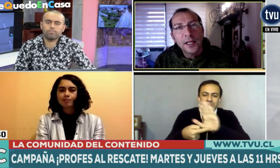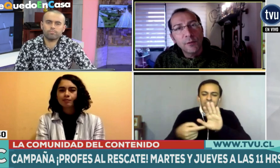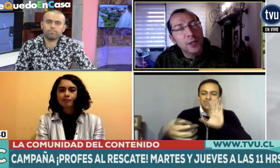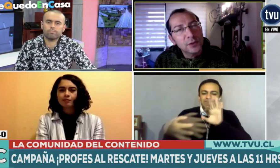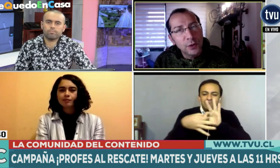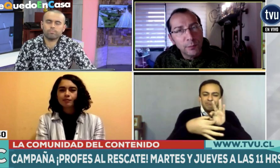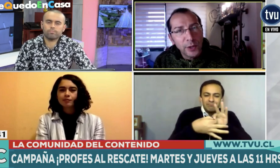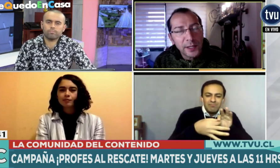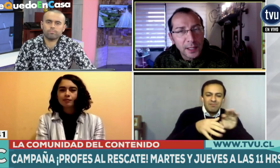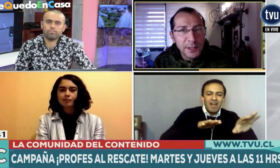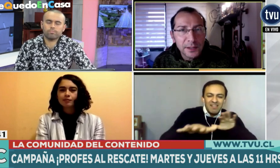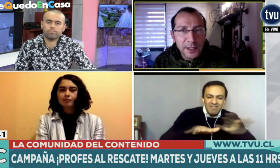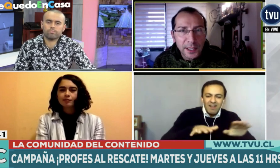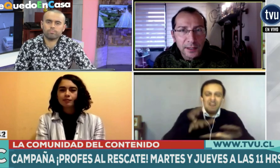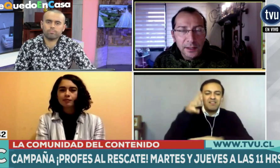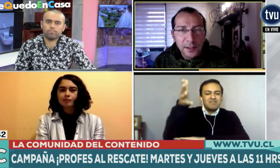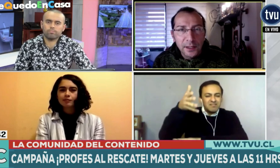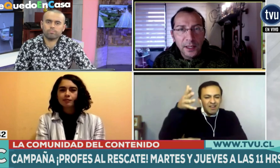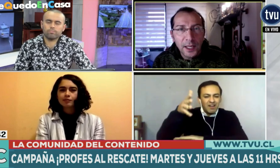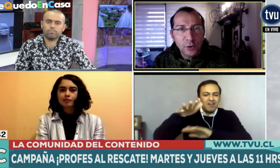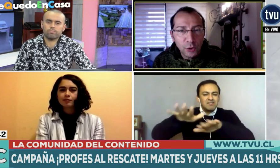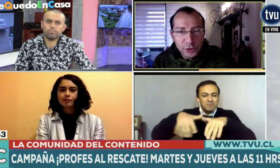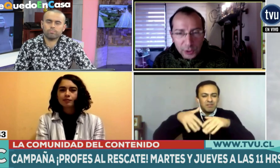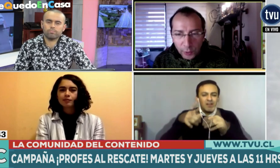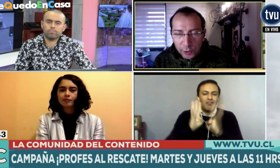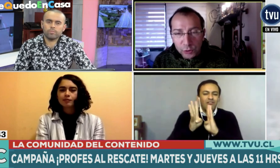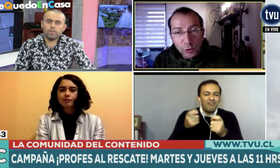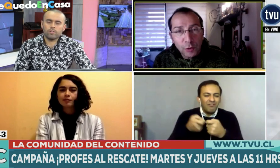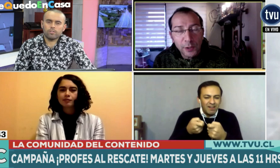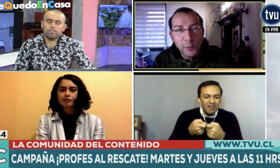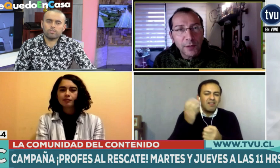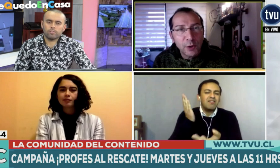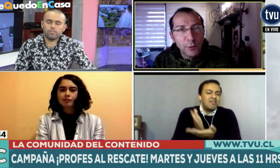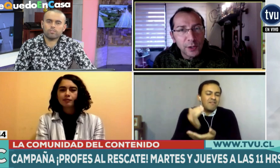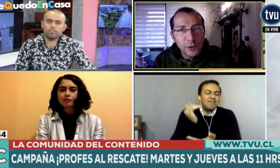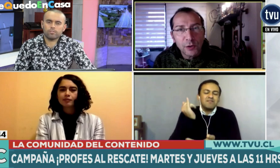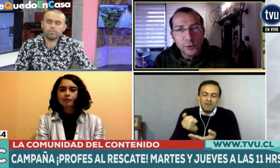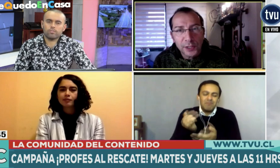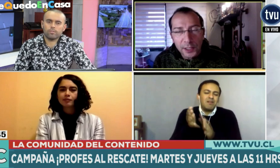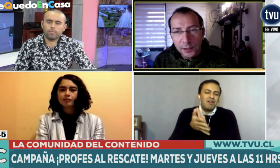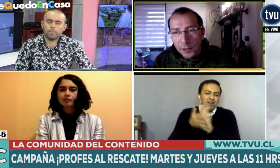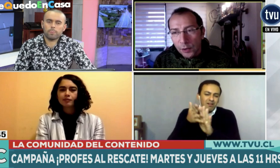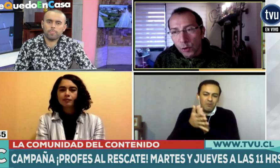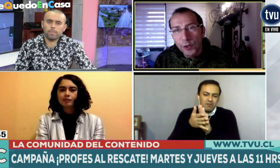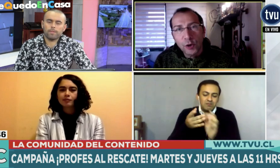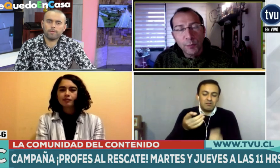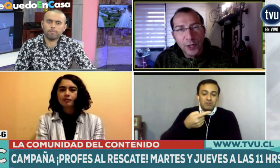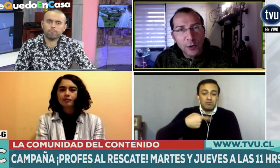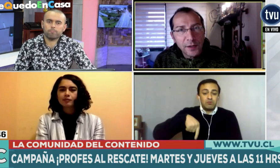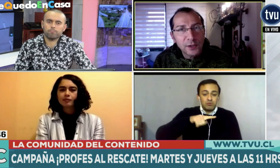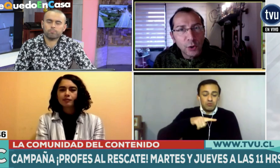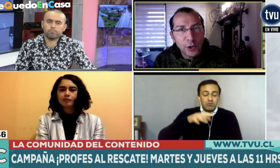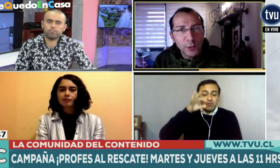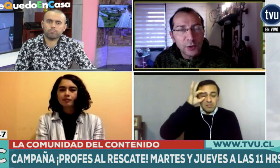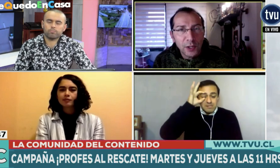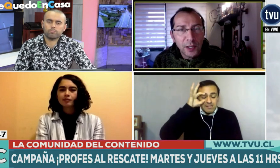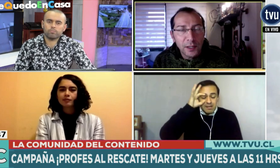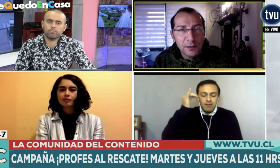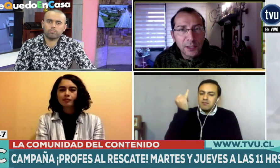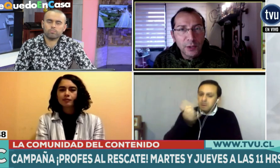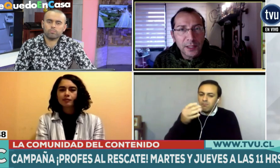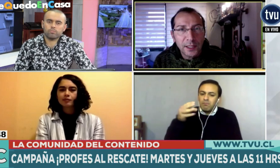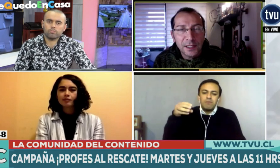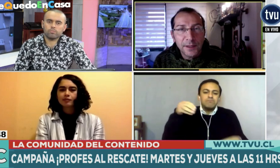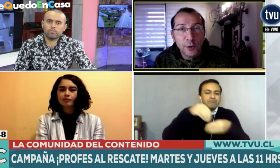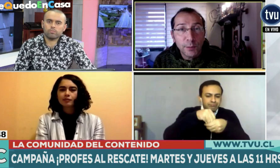y de divulgación pueda realmente llegar a todos y todas. Nosotros como Explora Bio Bio y como CICAR lo hemos incorporado ya dentro de nuestra